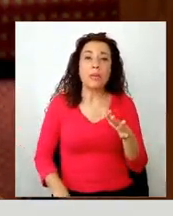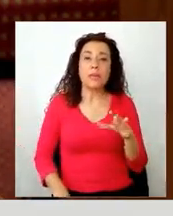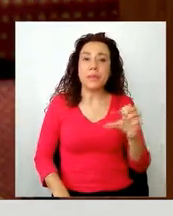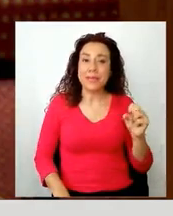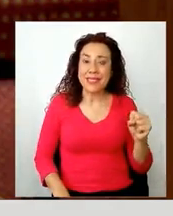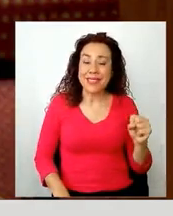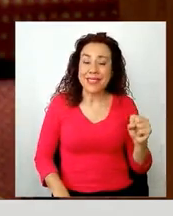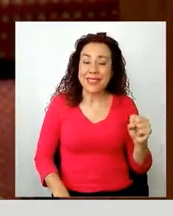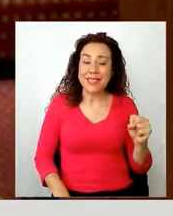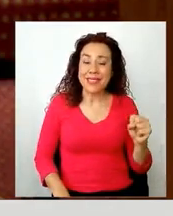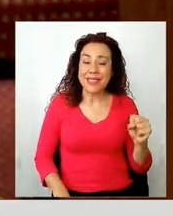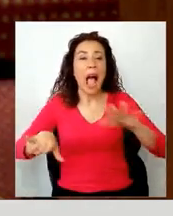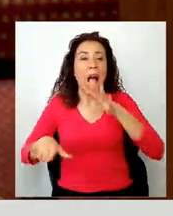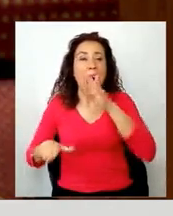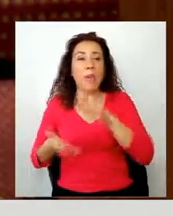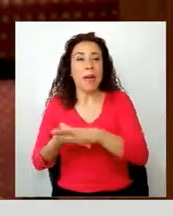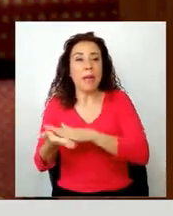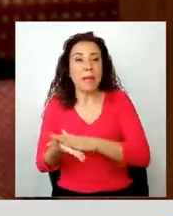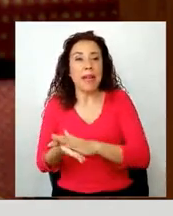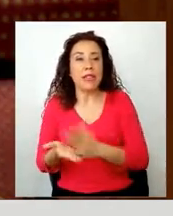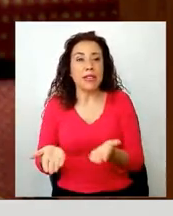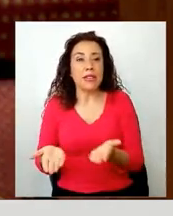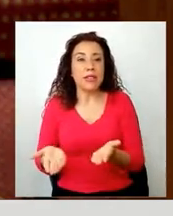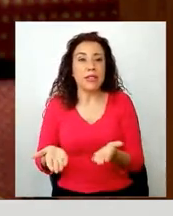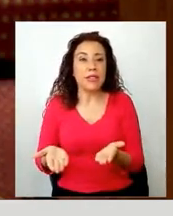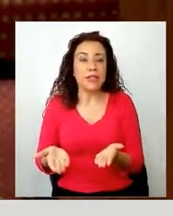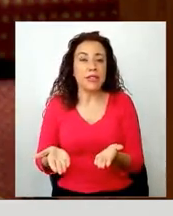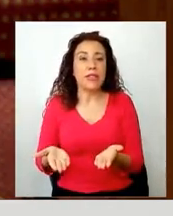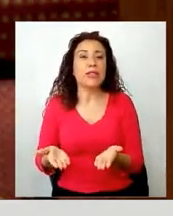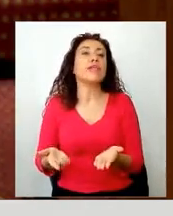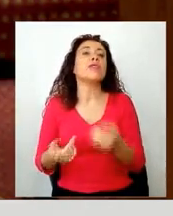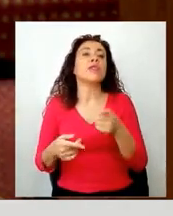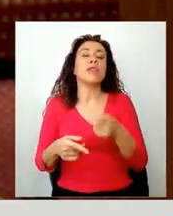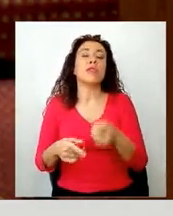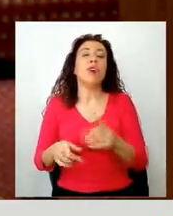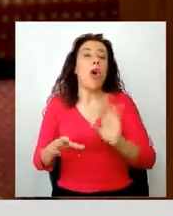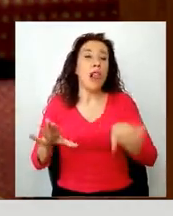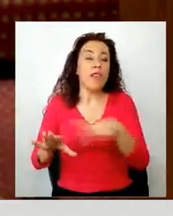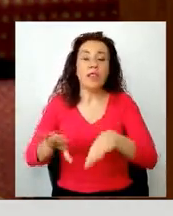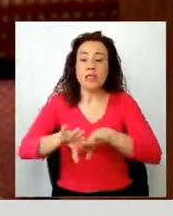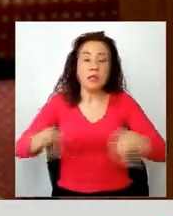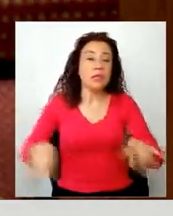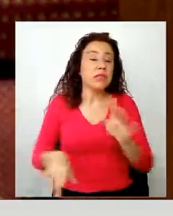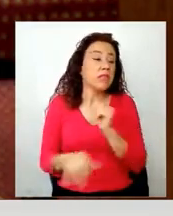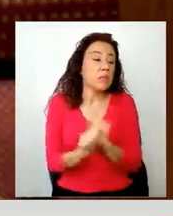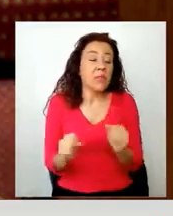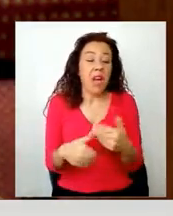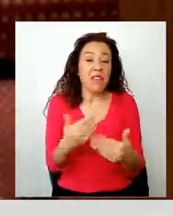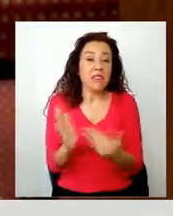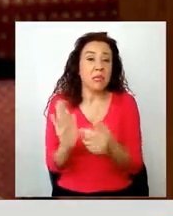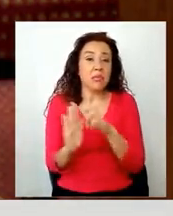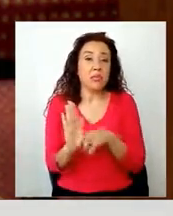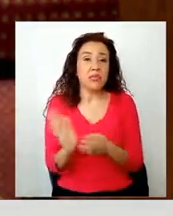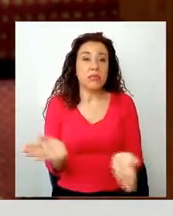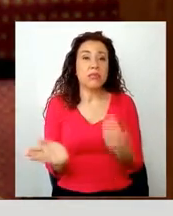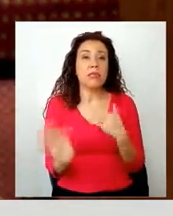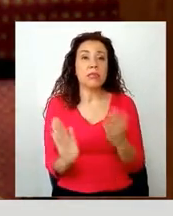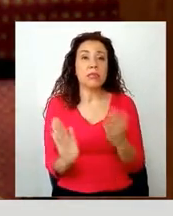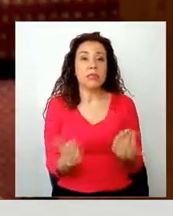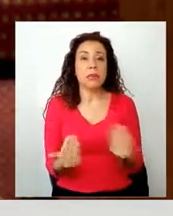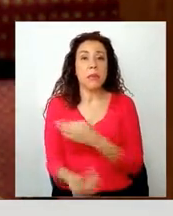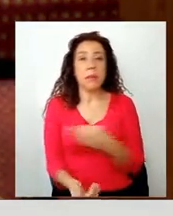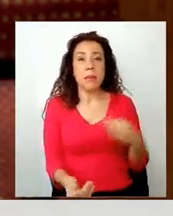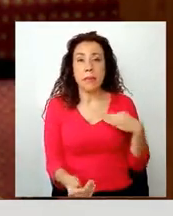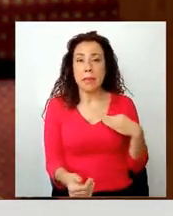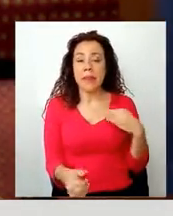estos se va a quedar en letra muerta es muy bonitas intenciones Y es ahí donde Esperamos que por parte del Ministerio de vivienda